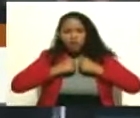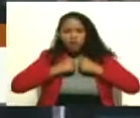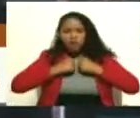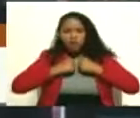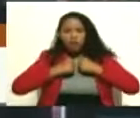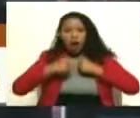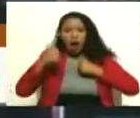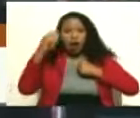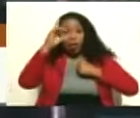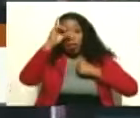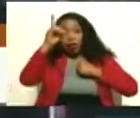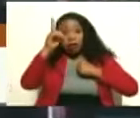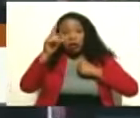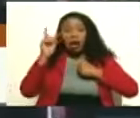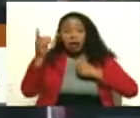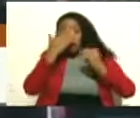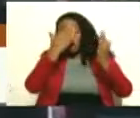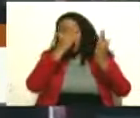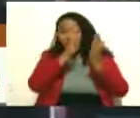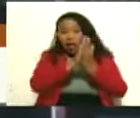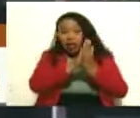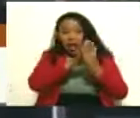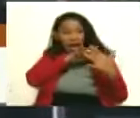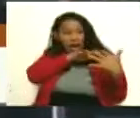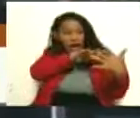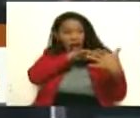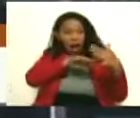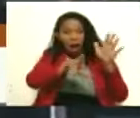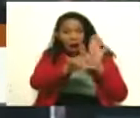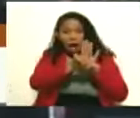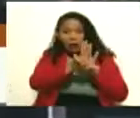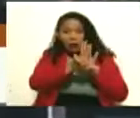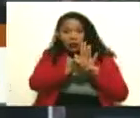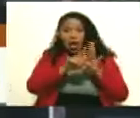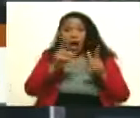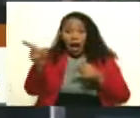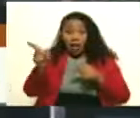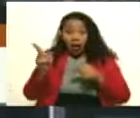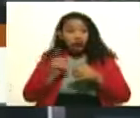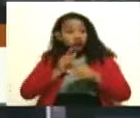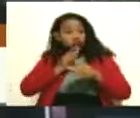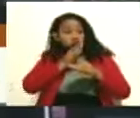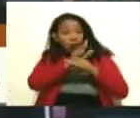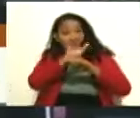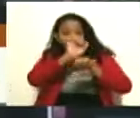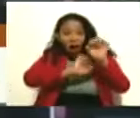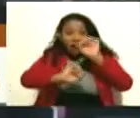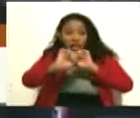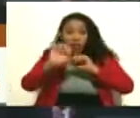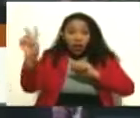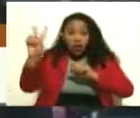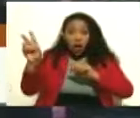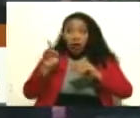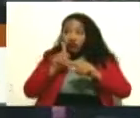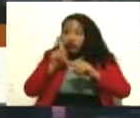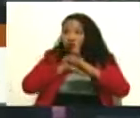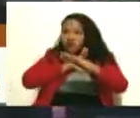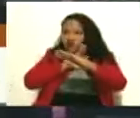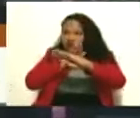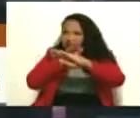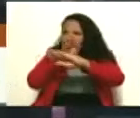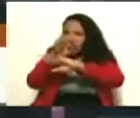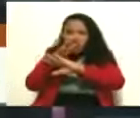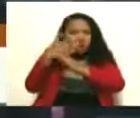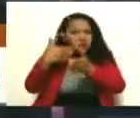Delcy ha estado al frente de esta batalla legal. Cada vez que le ha tocado ir a defender a la patria, va donde